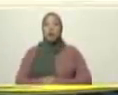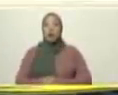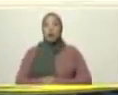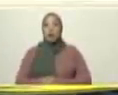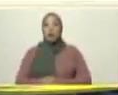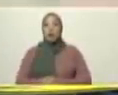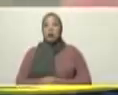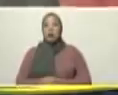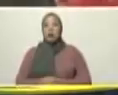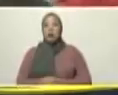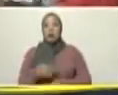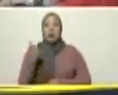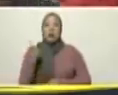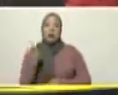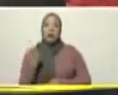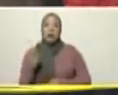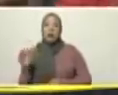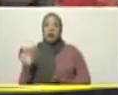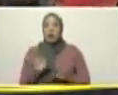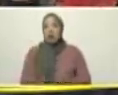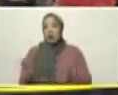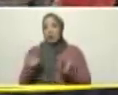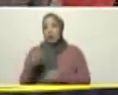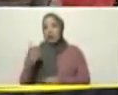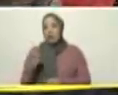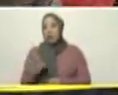El único que queda.